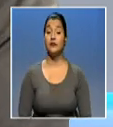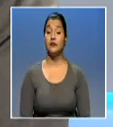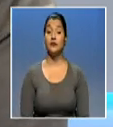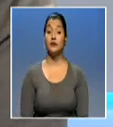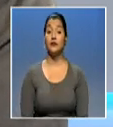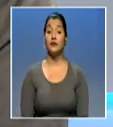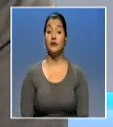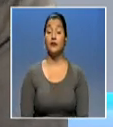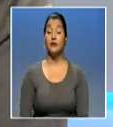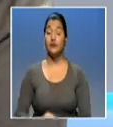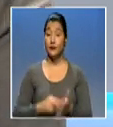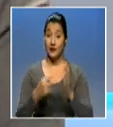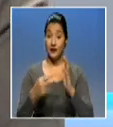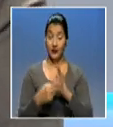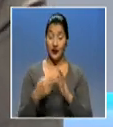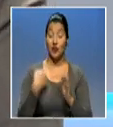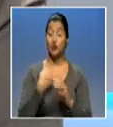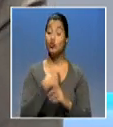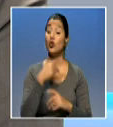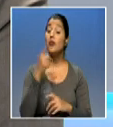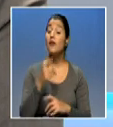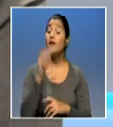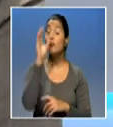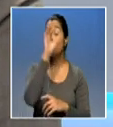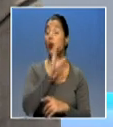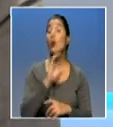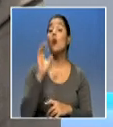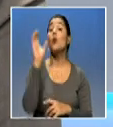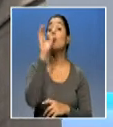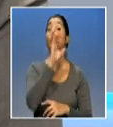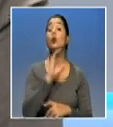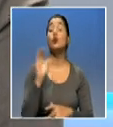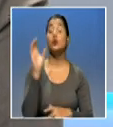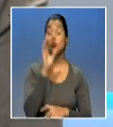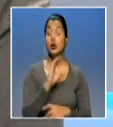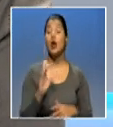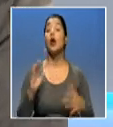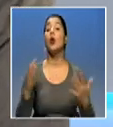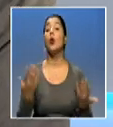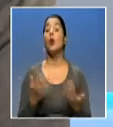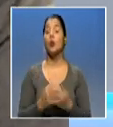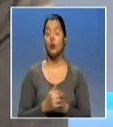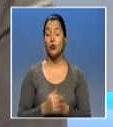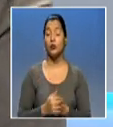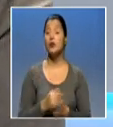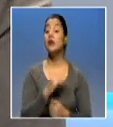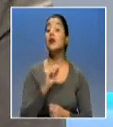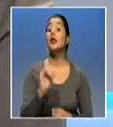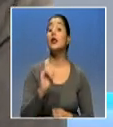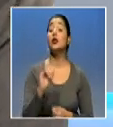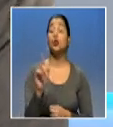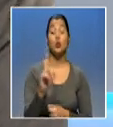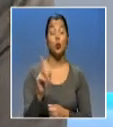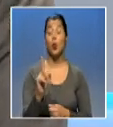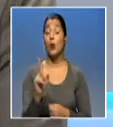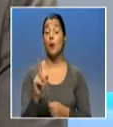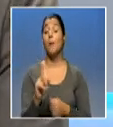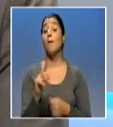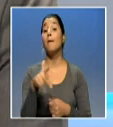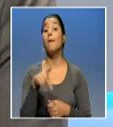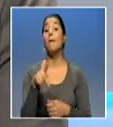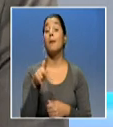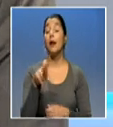decir, en concreto hay que argumentar bajo parámetros de razonabilidad, y eso no es un parámetro